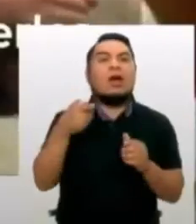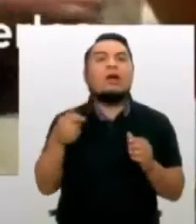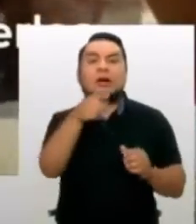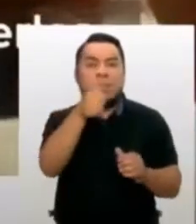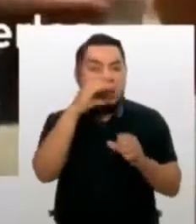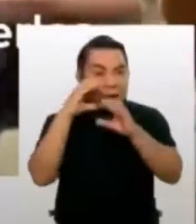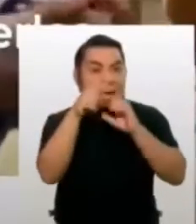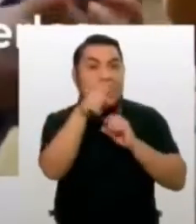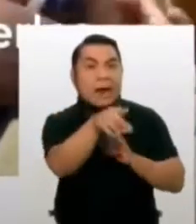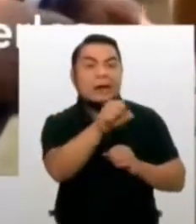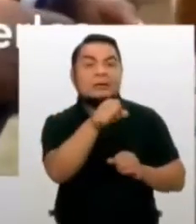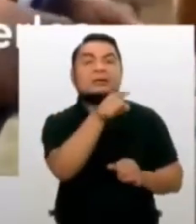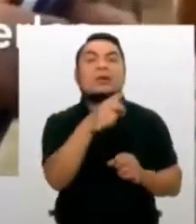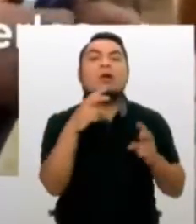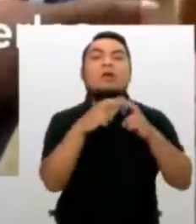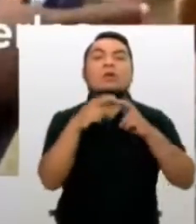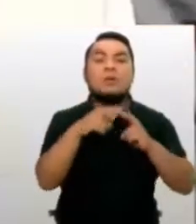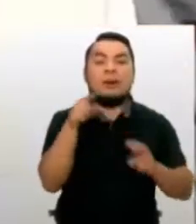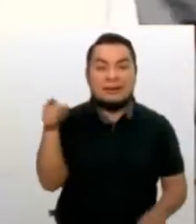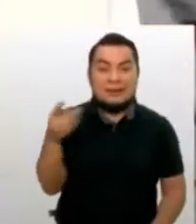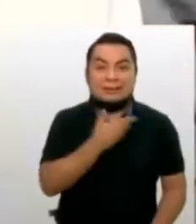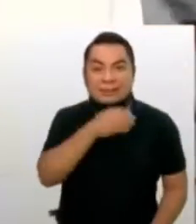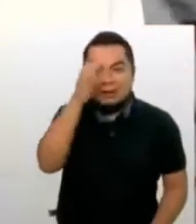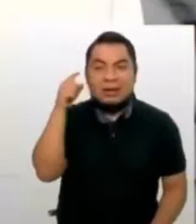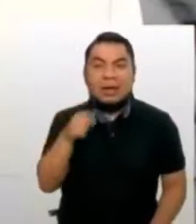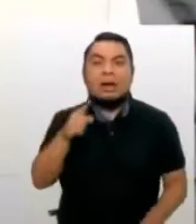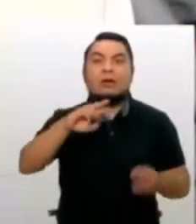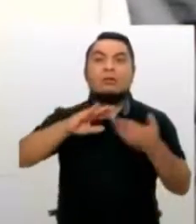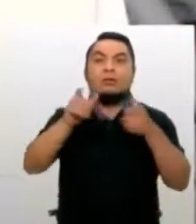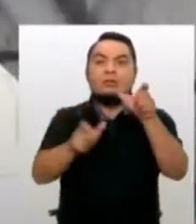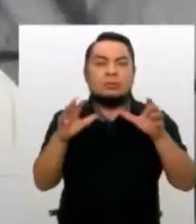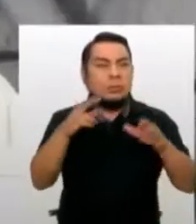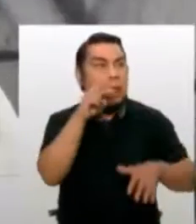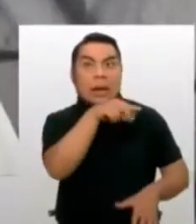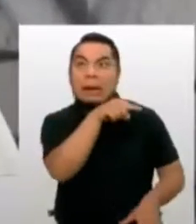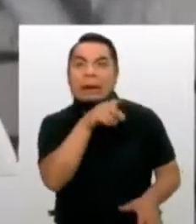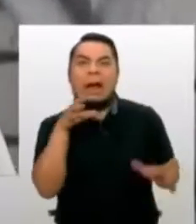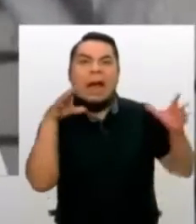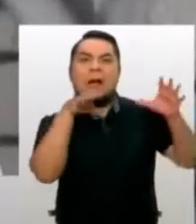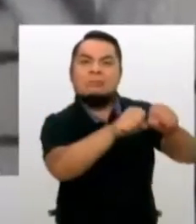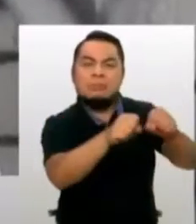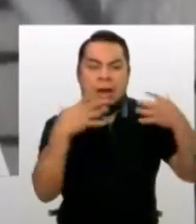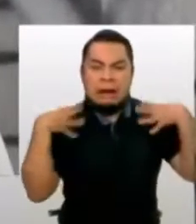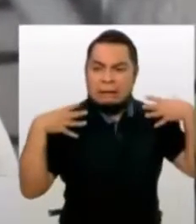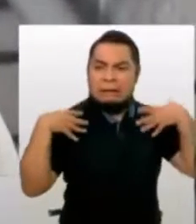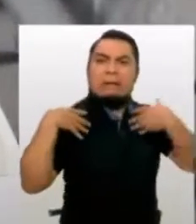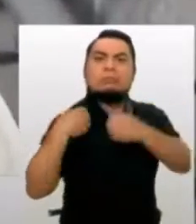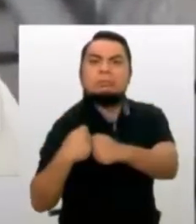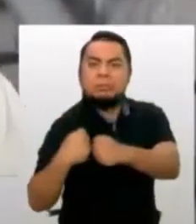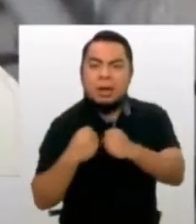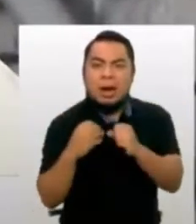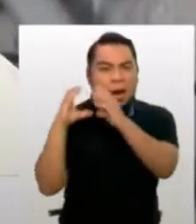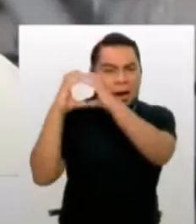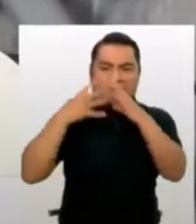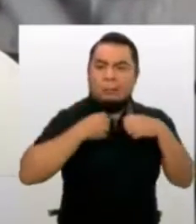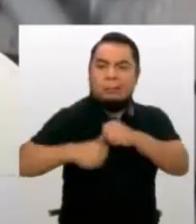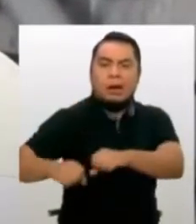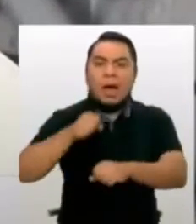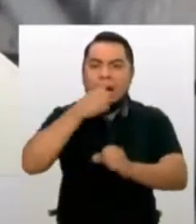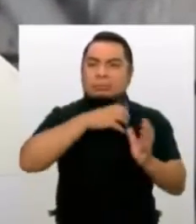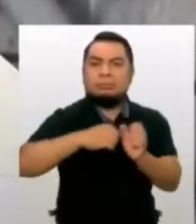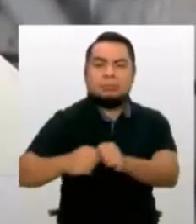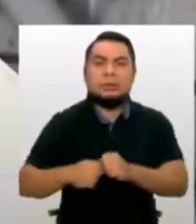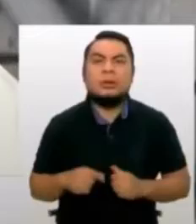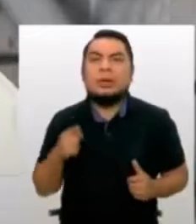Valdivieso. Ellos contaron lo que habían vivido justamente en este reportaje que se estaría pues involucrando